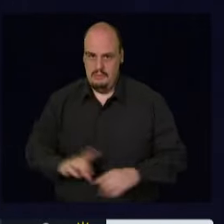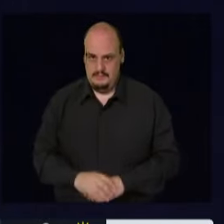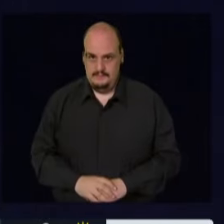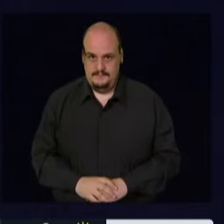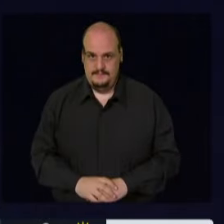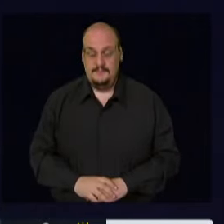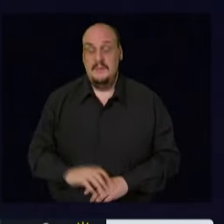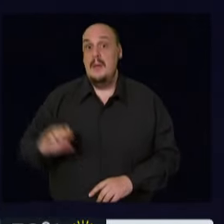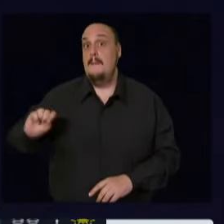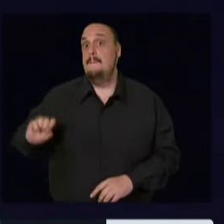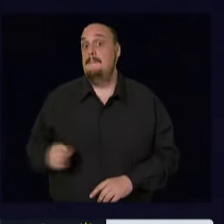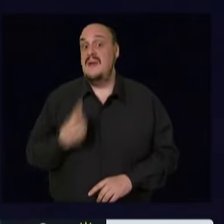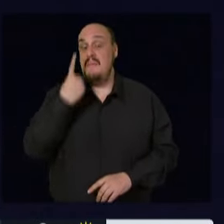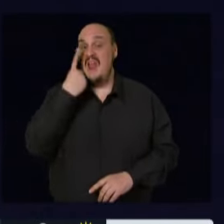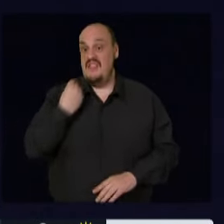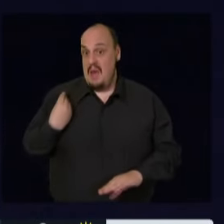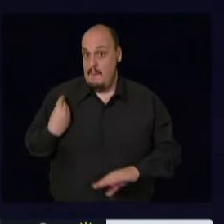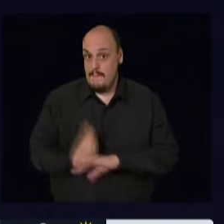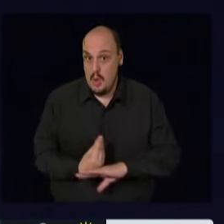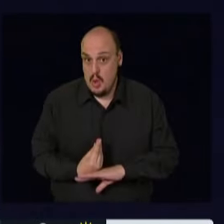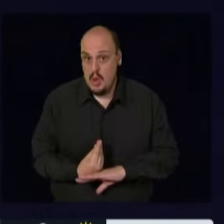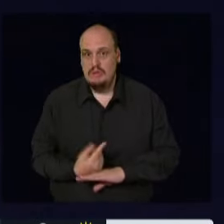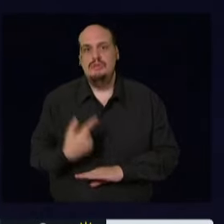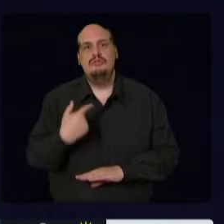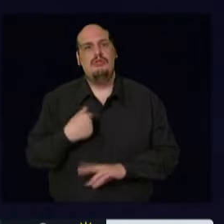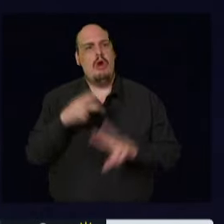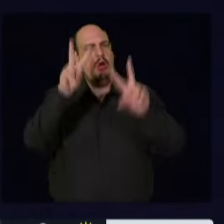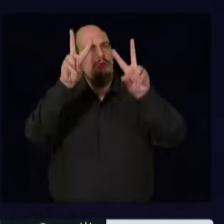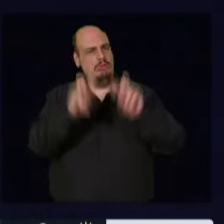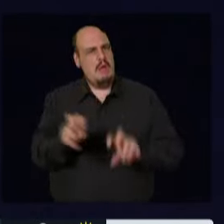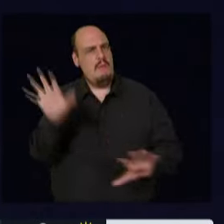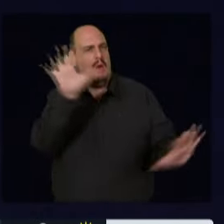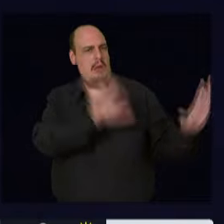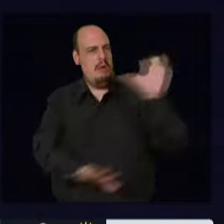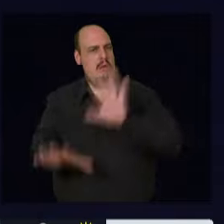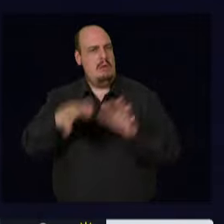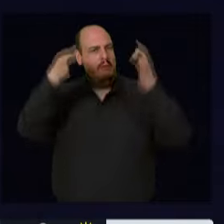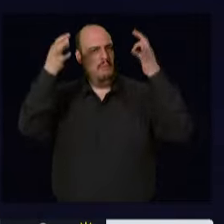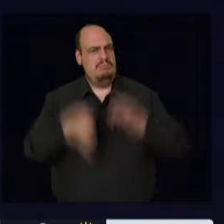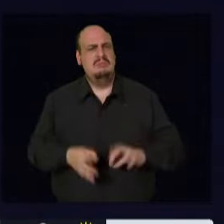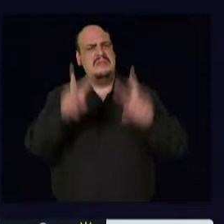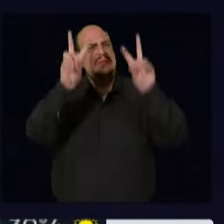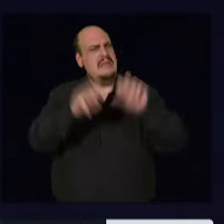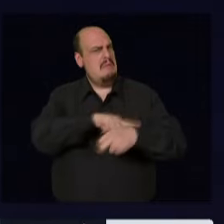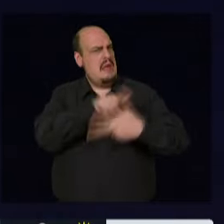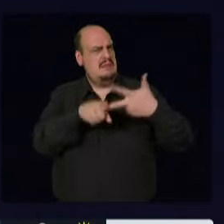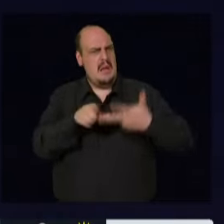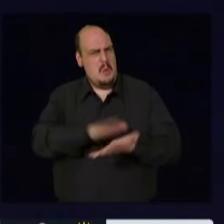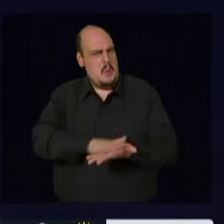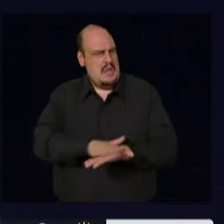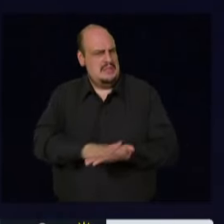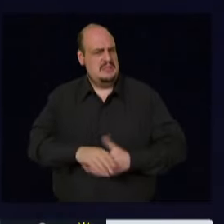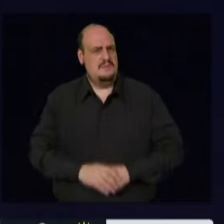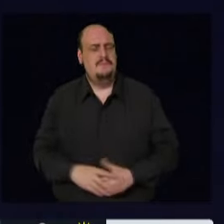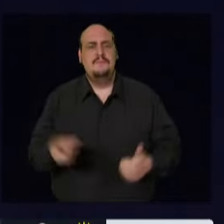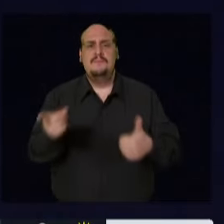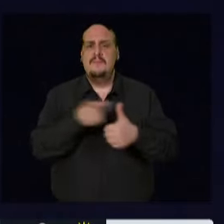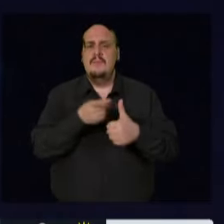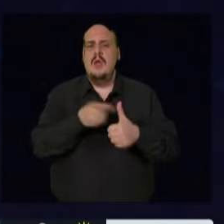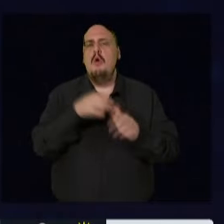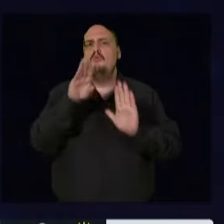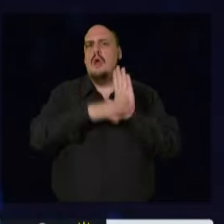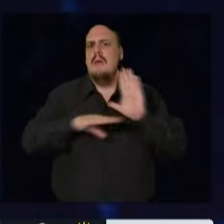primer día voy a poner orden en los temas que voy a plantear. 3 temas básicos. Primero, un programa